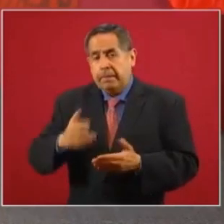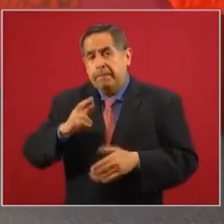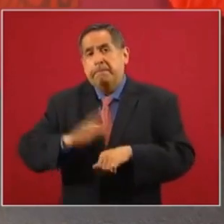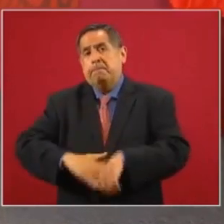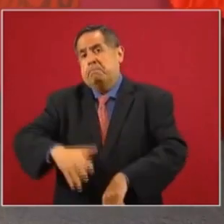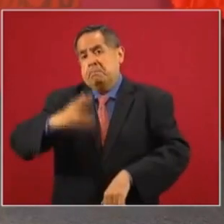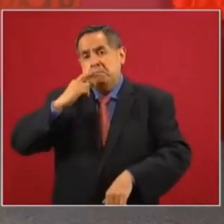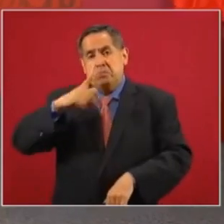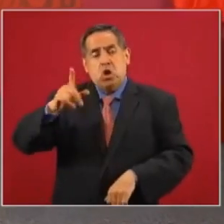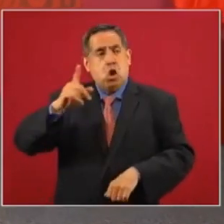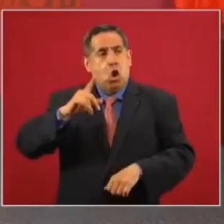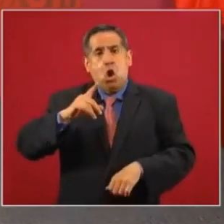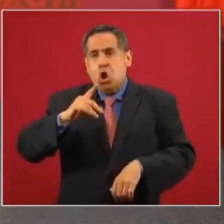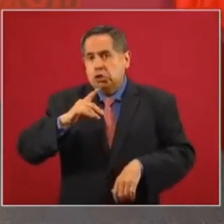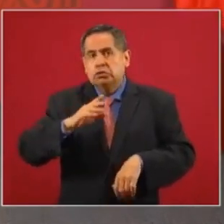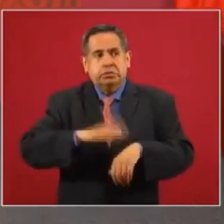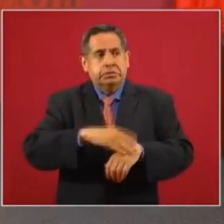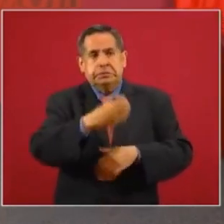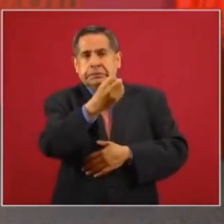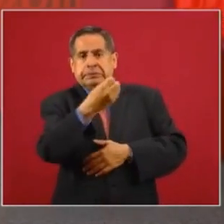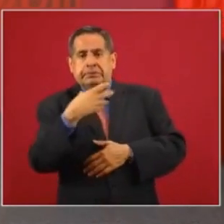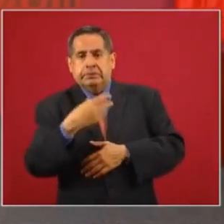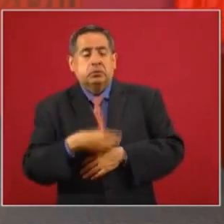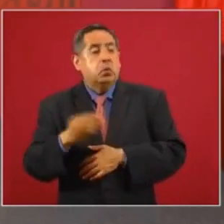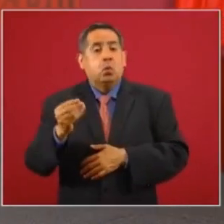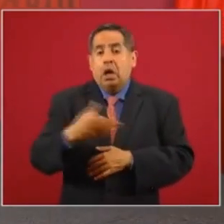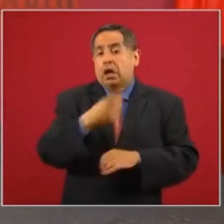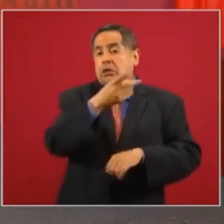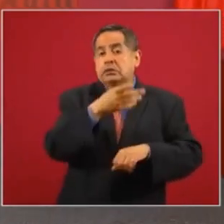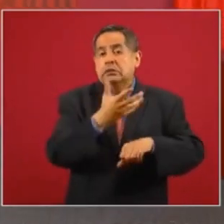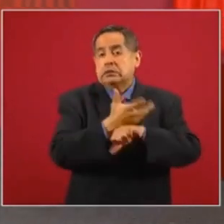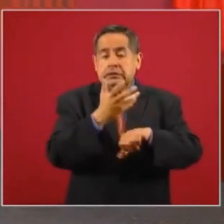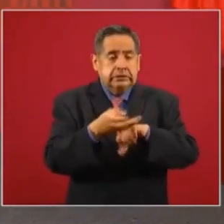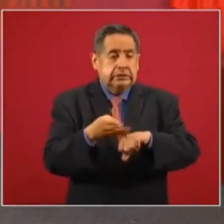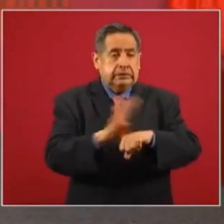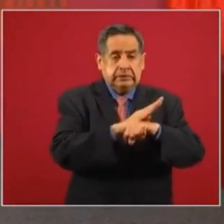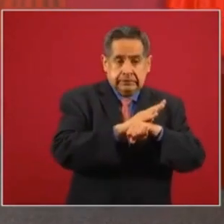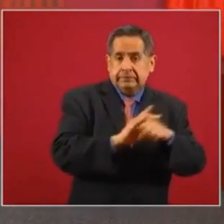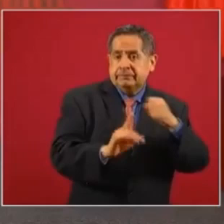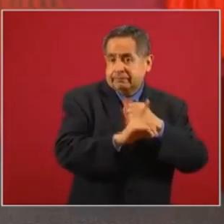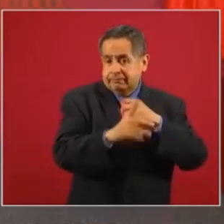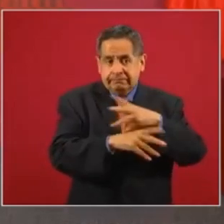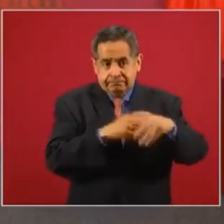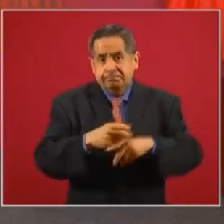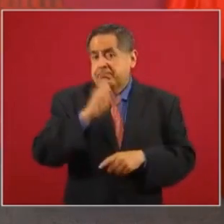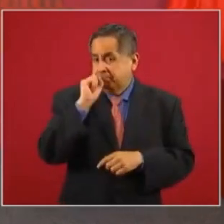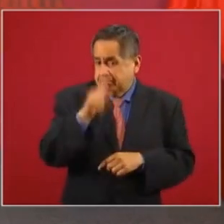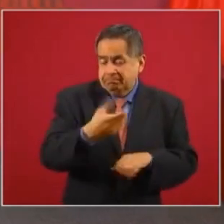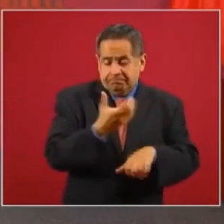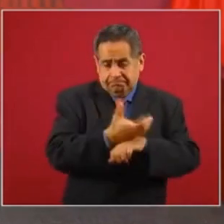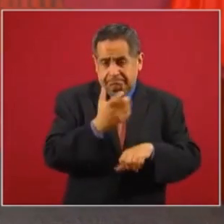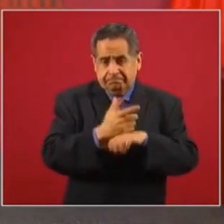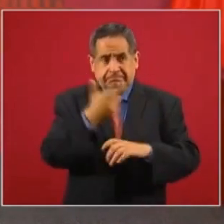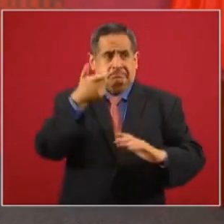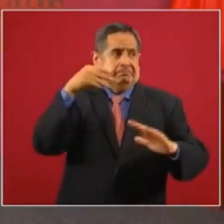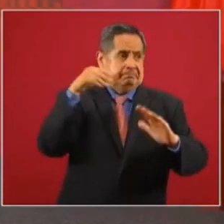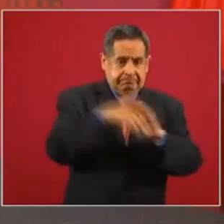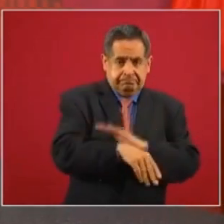la pandemia en Estados Unidos y también del desplome de la economía en Estados